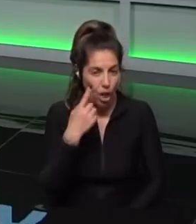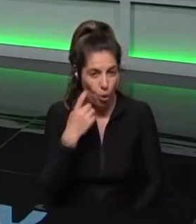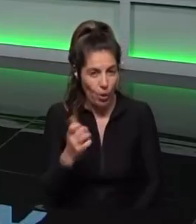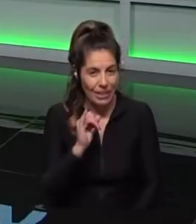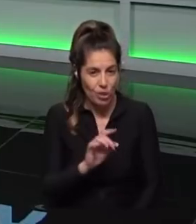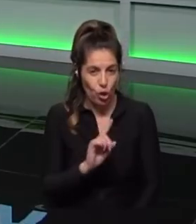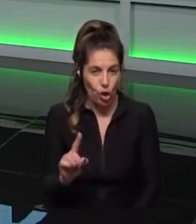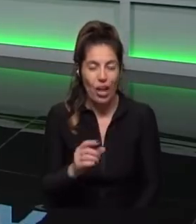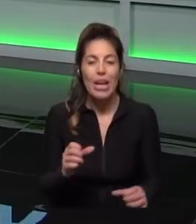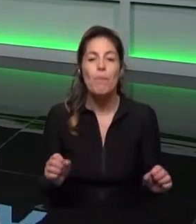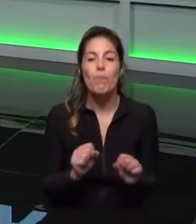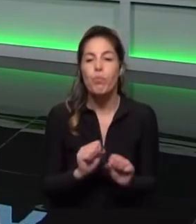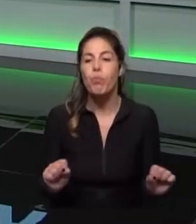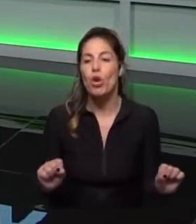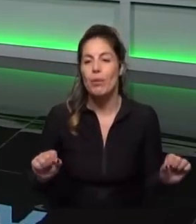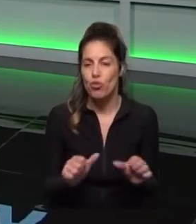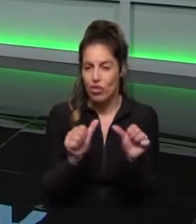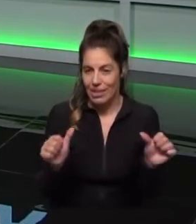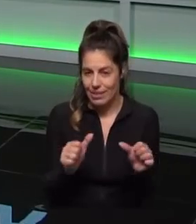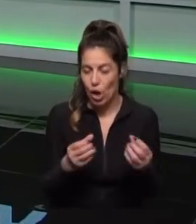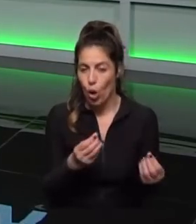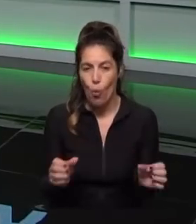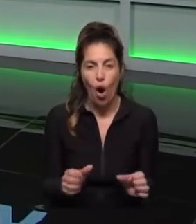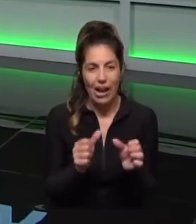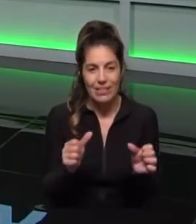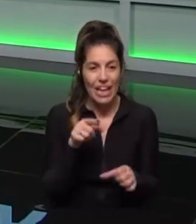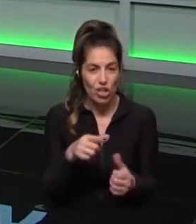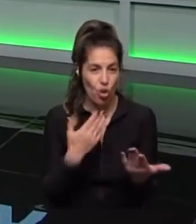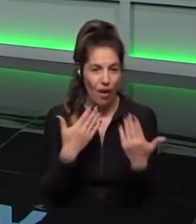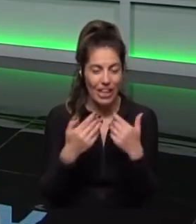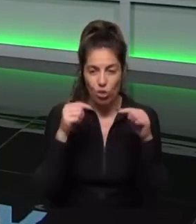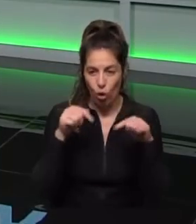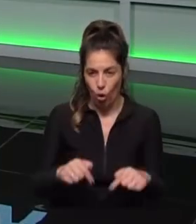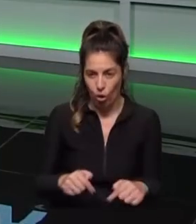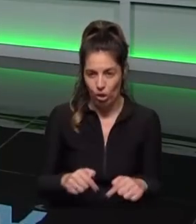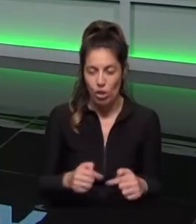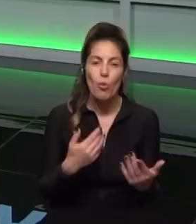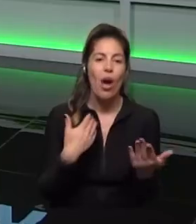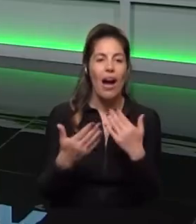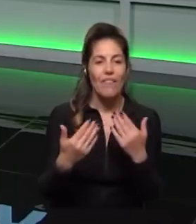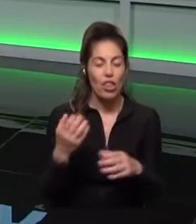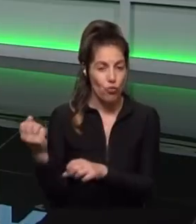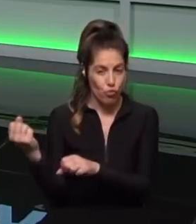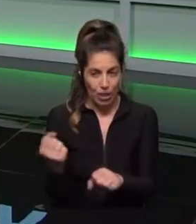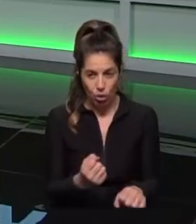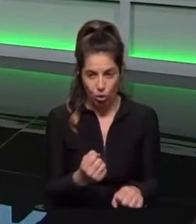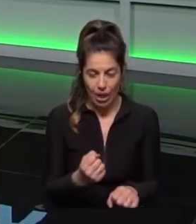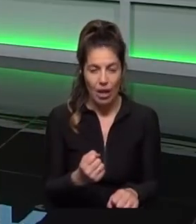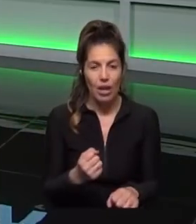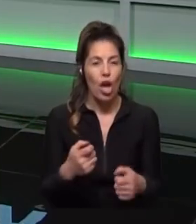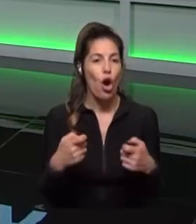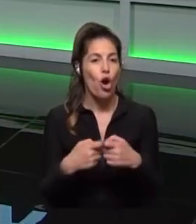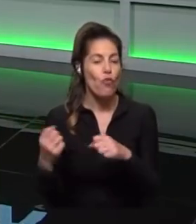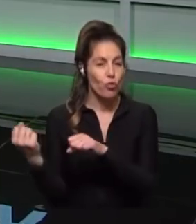no Bueno qué cosas podemos hacer Cómo podemos actuar eso vamos a estar hablando hoy estuvimos hablando con la fundadora una de las cofundadoras